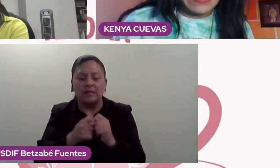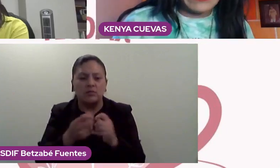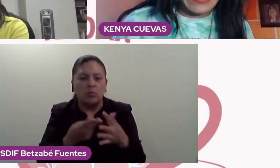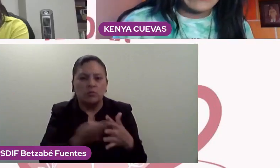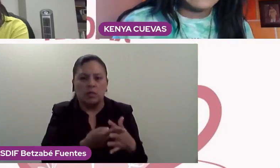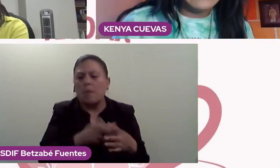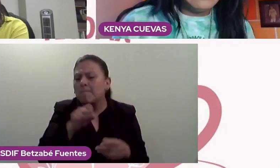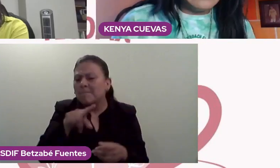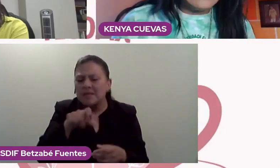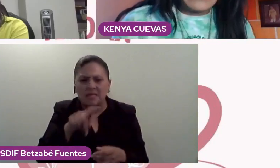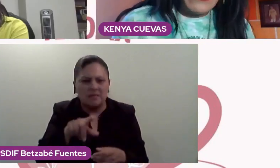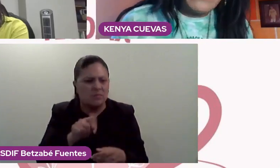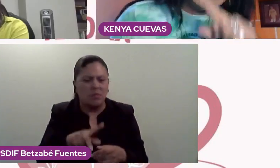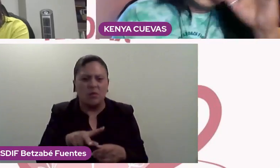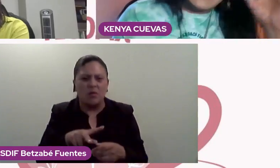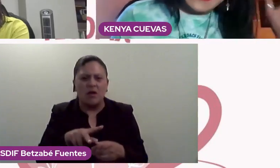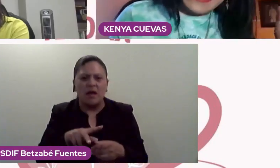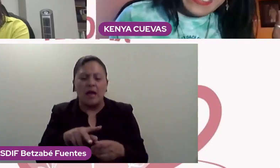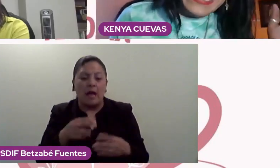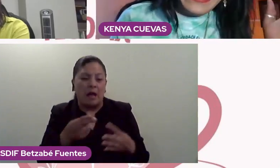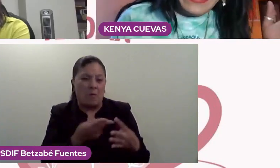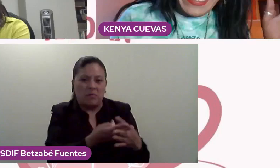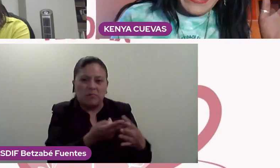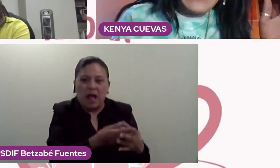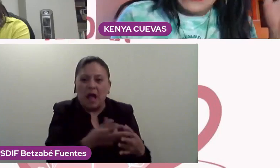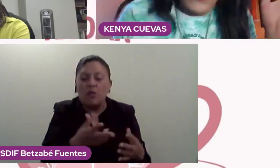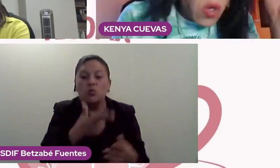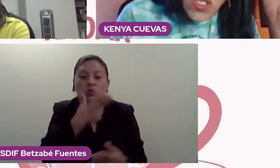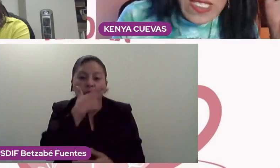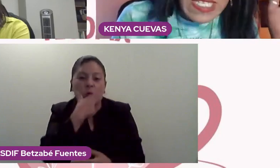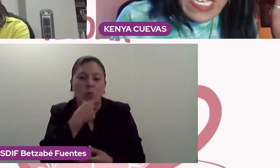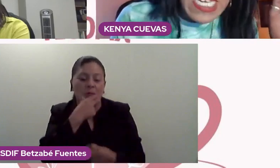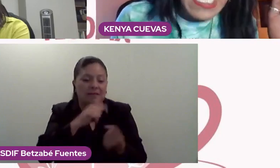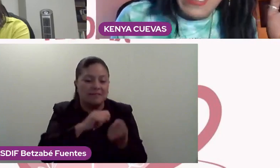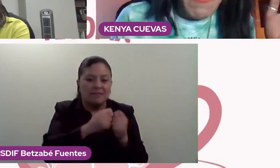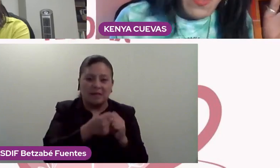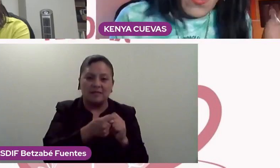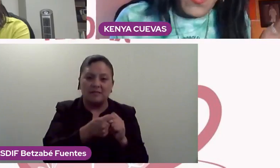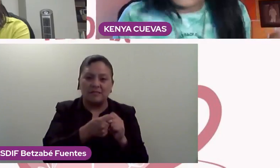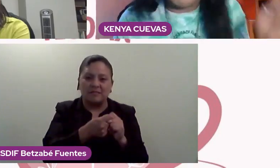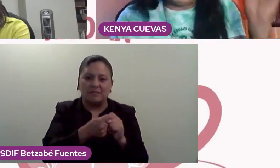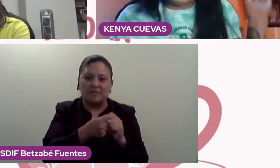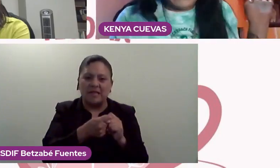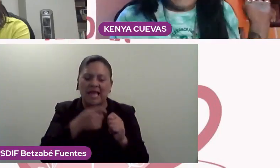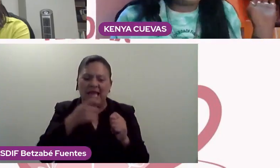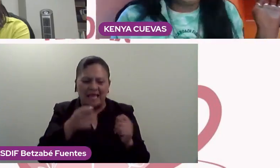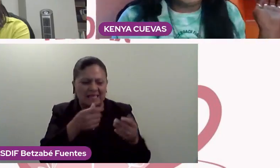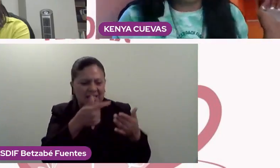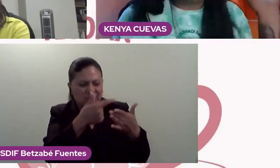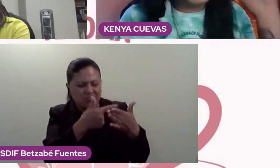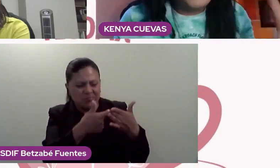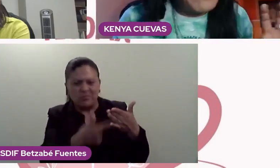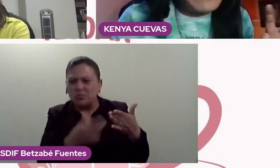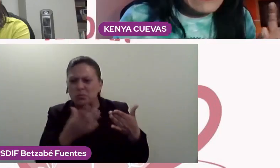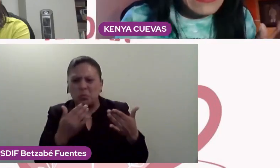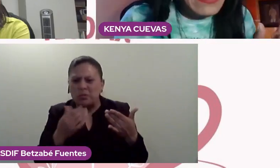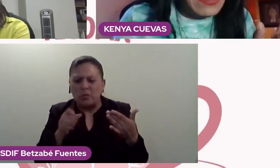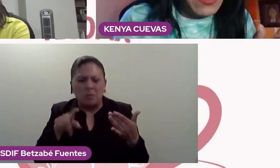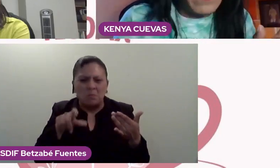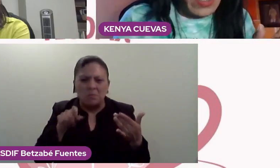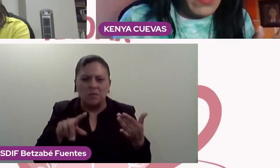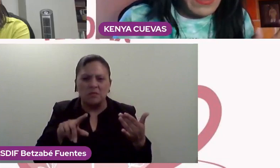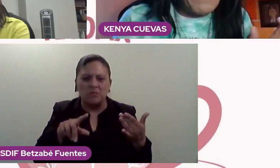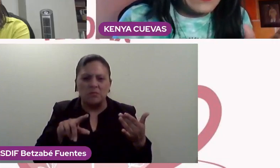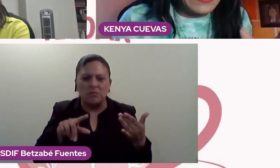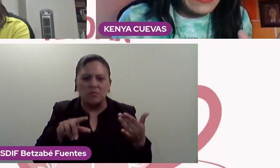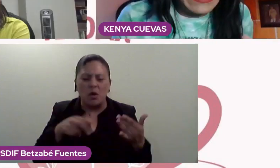los hombres trans y que hay otras características que no coincidirían tampoco con homicidios ni con